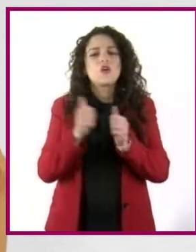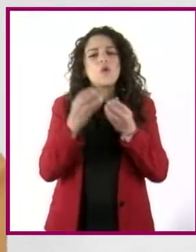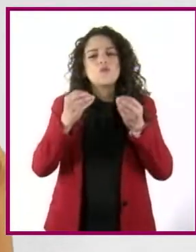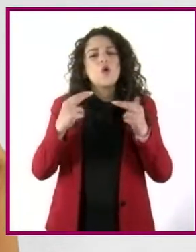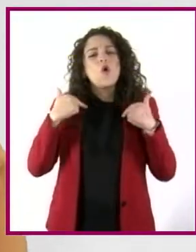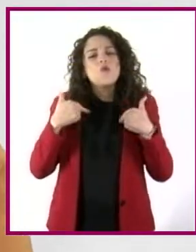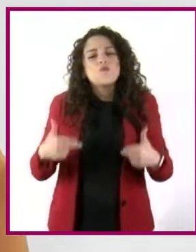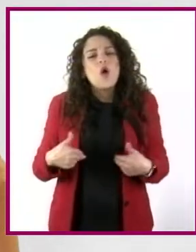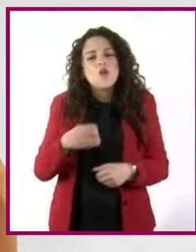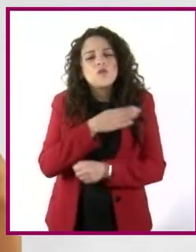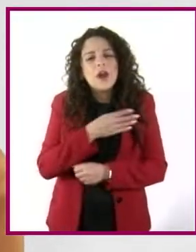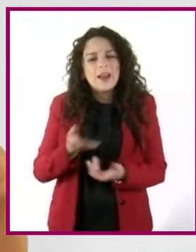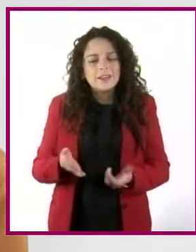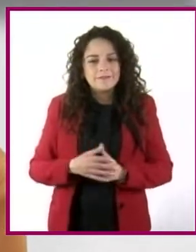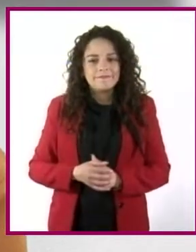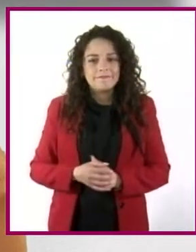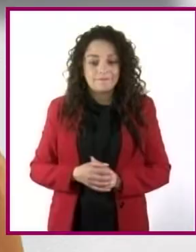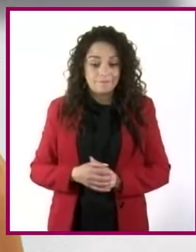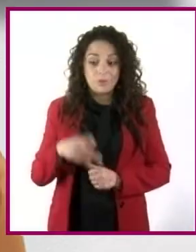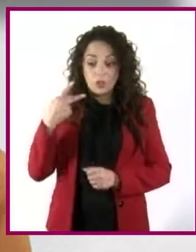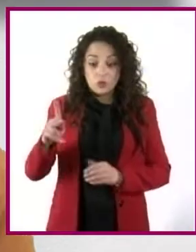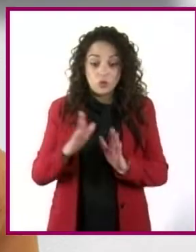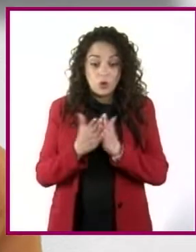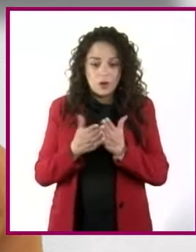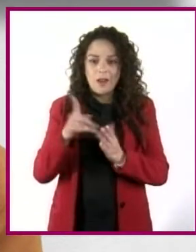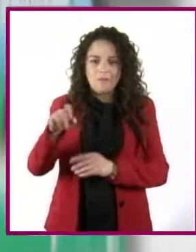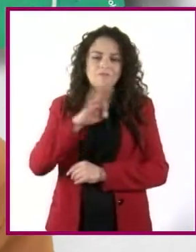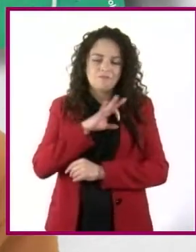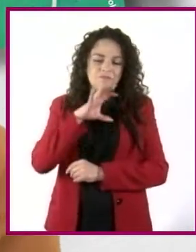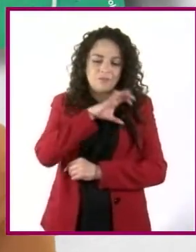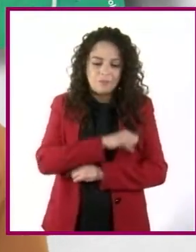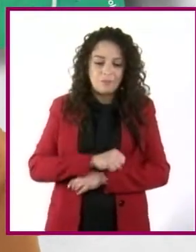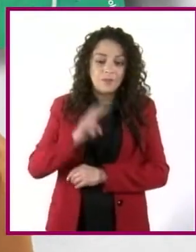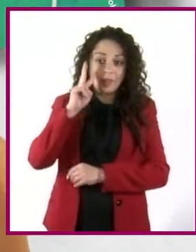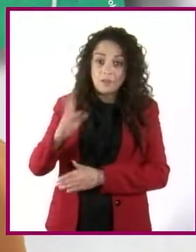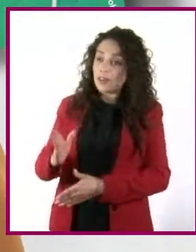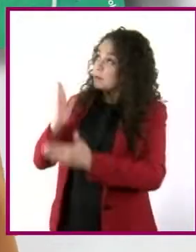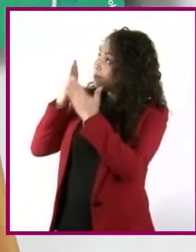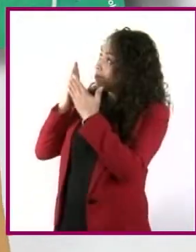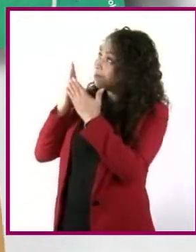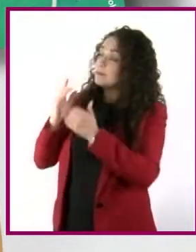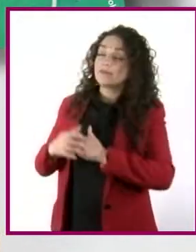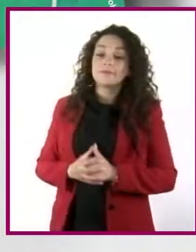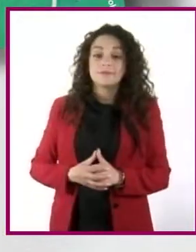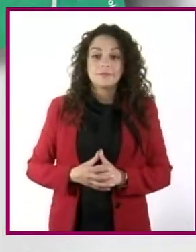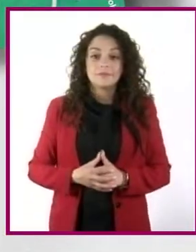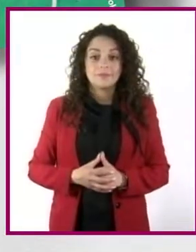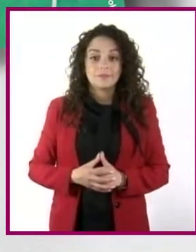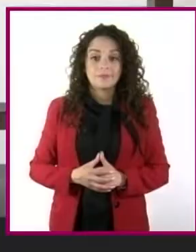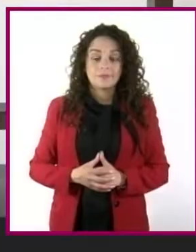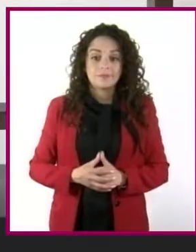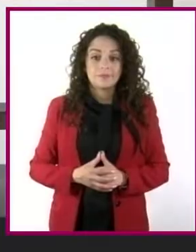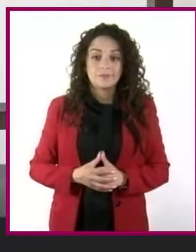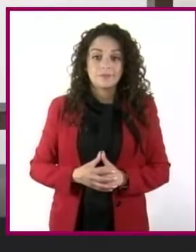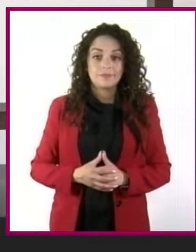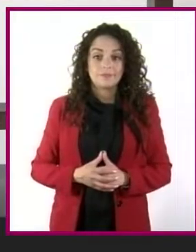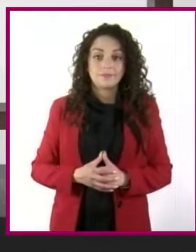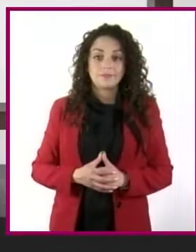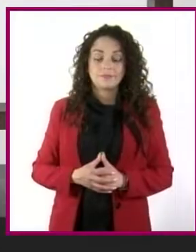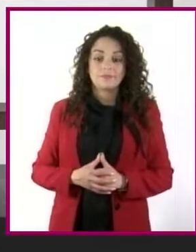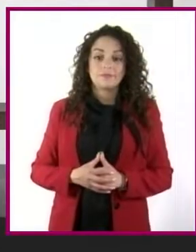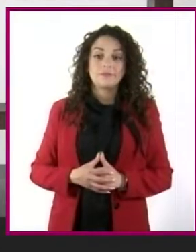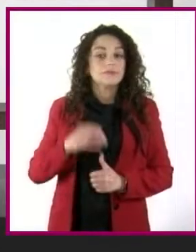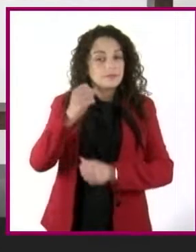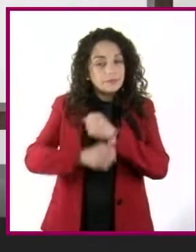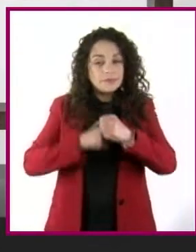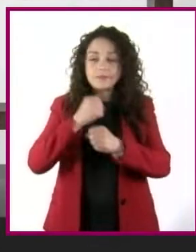cualquiera de sus libros te va a encantar, como Los relámpagos de agosto, Los pasos de López o Instrucciones para vivir en México. A pesar del paso